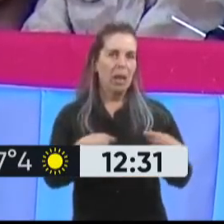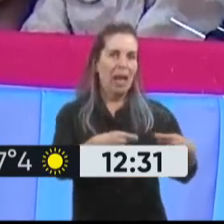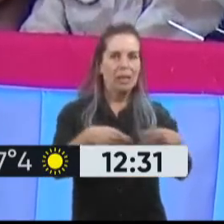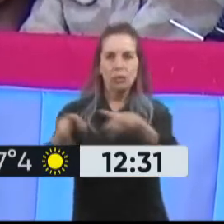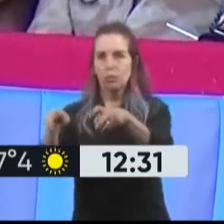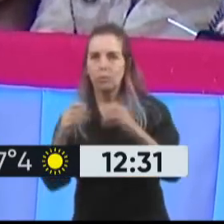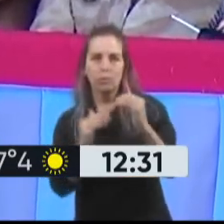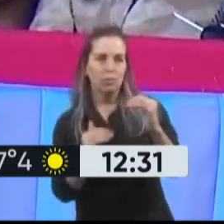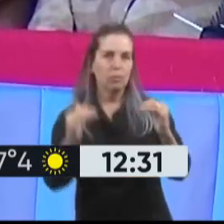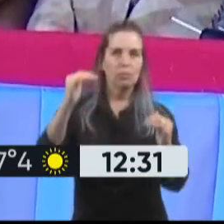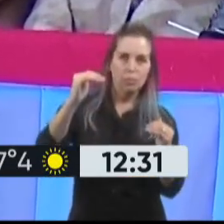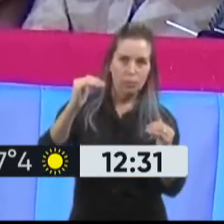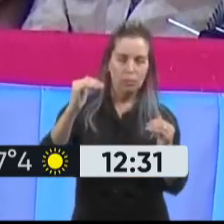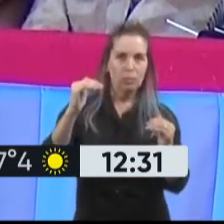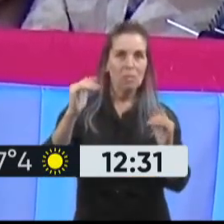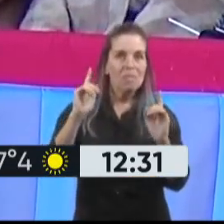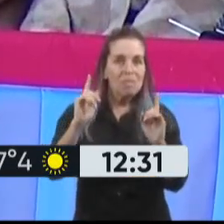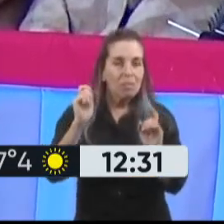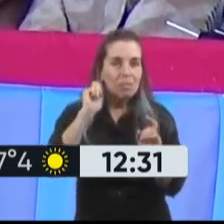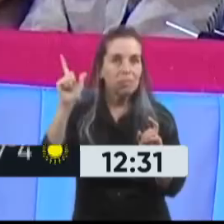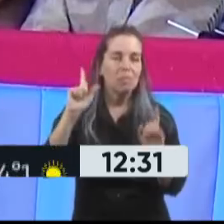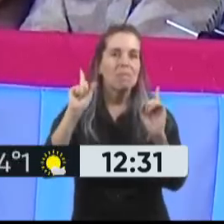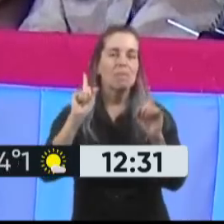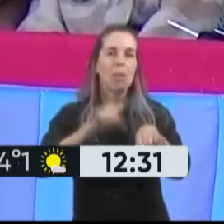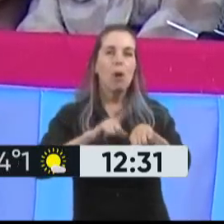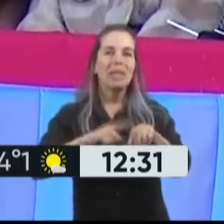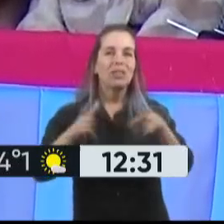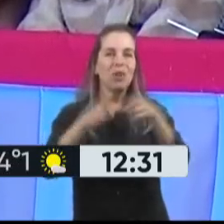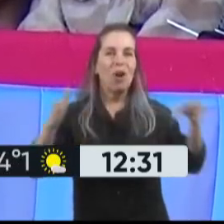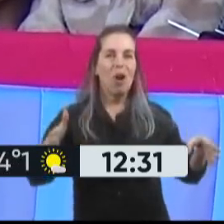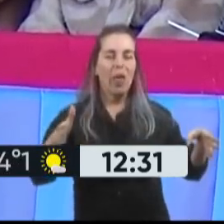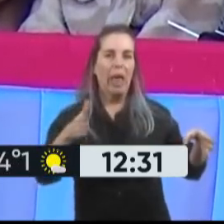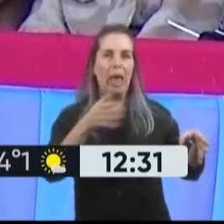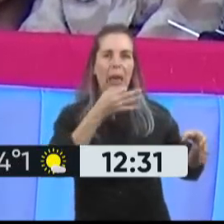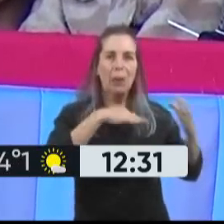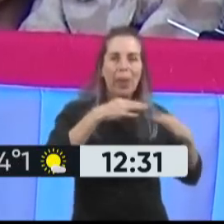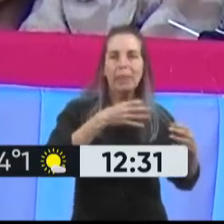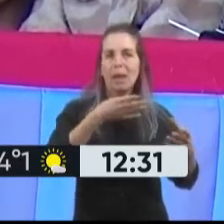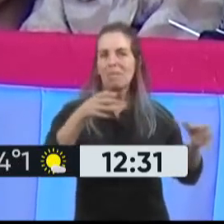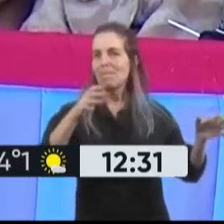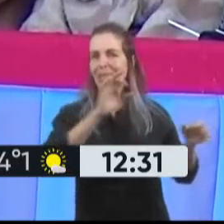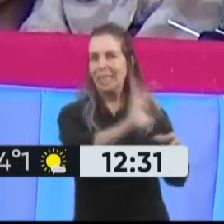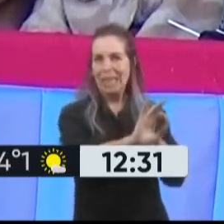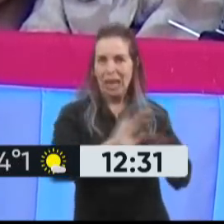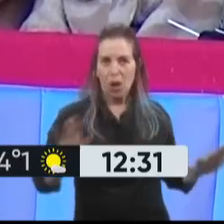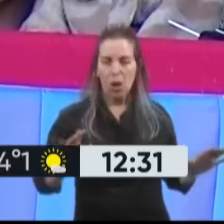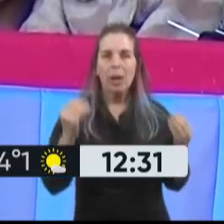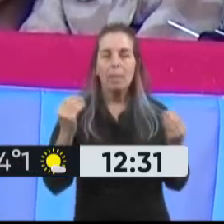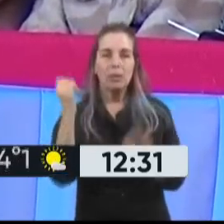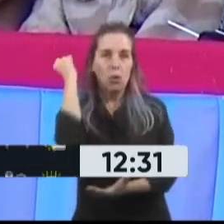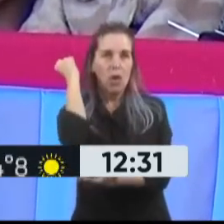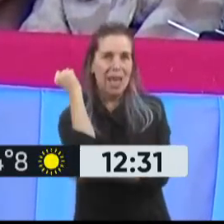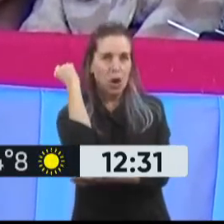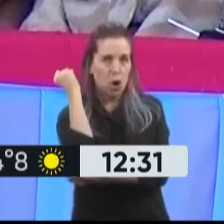financiero en medio de una recesión. Esto significa que cuando la economía